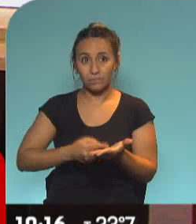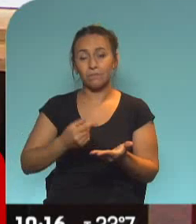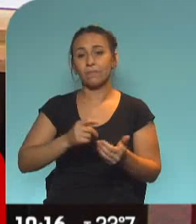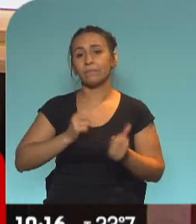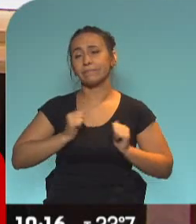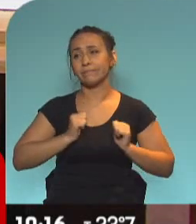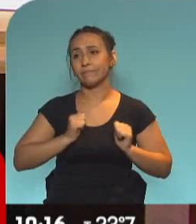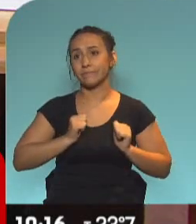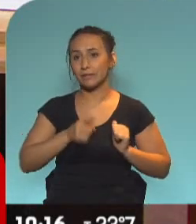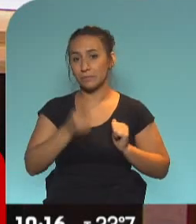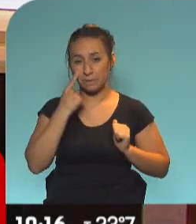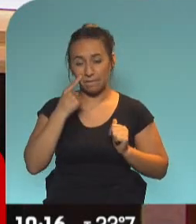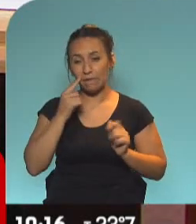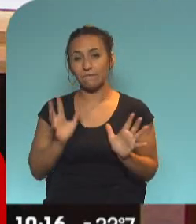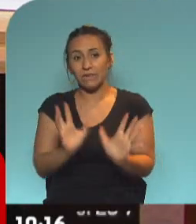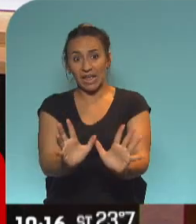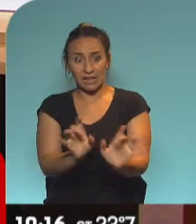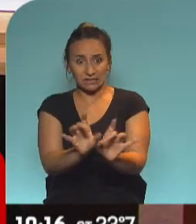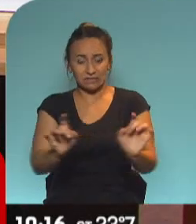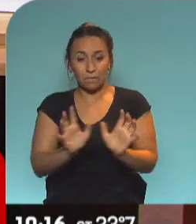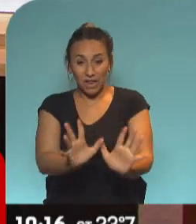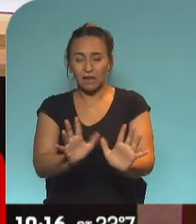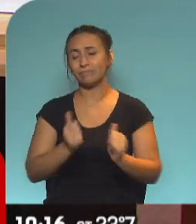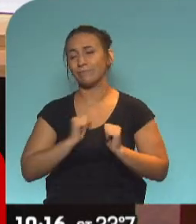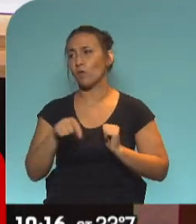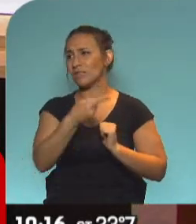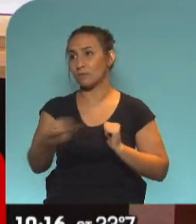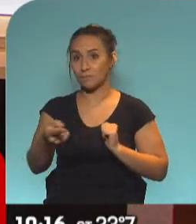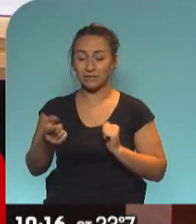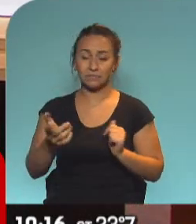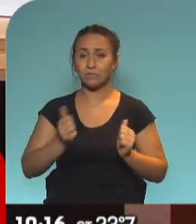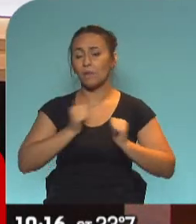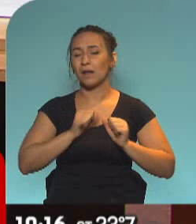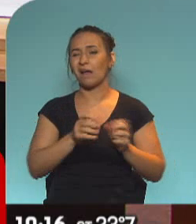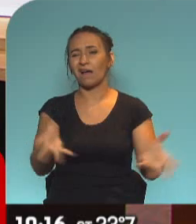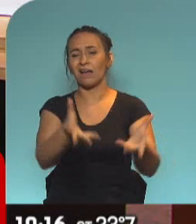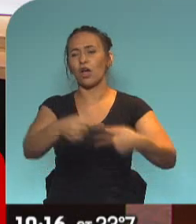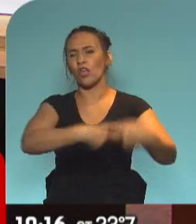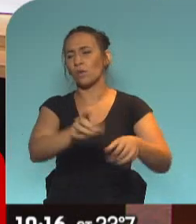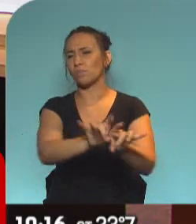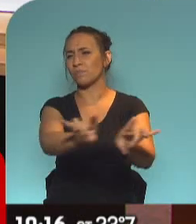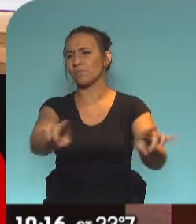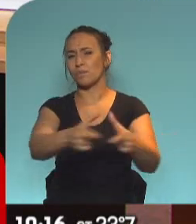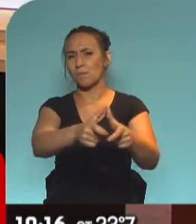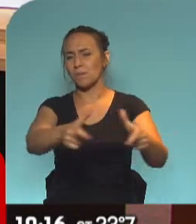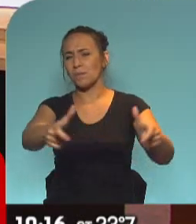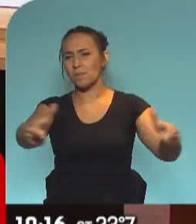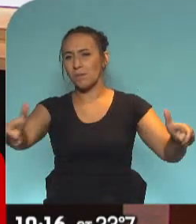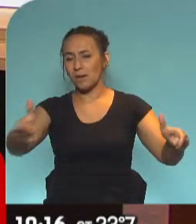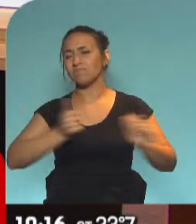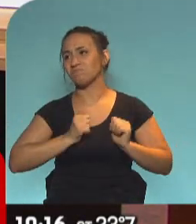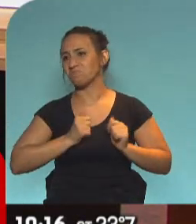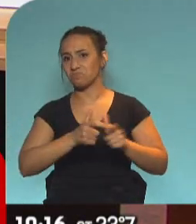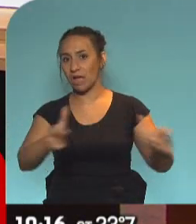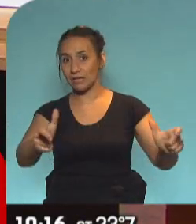detener esto que está ocurriendo y es esperar que se reparta un poquitito más el virus como para que se contagie un poco más de gente